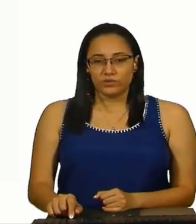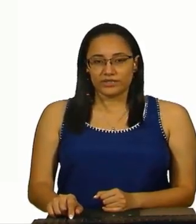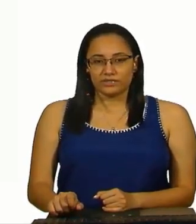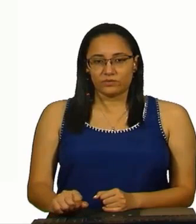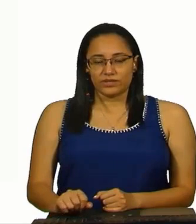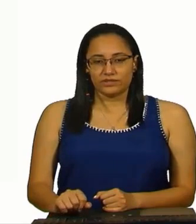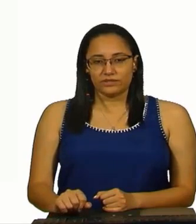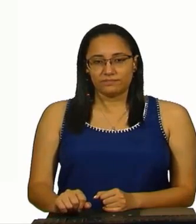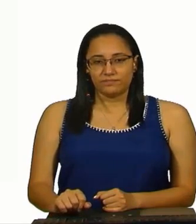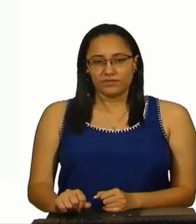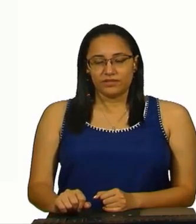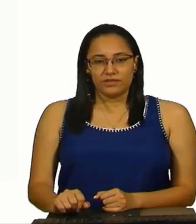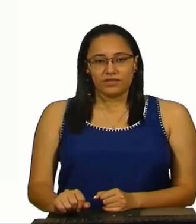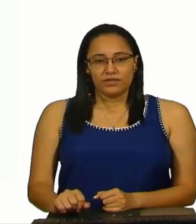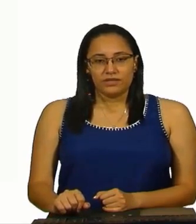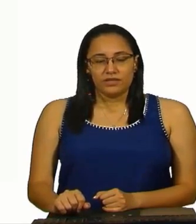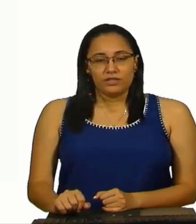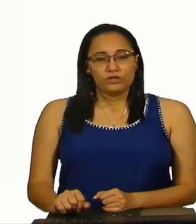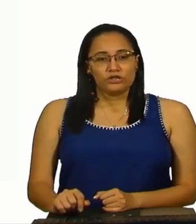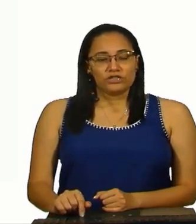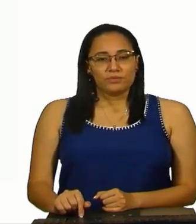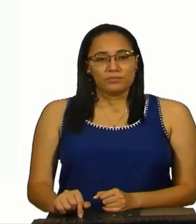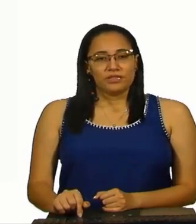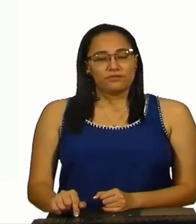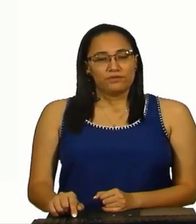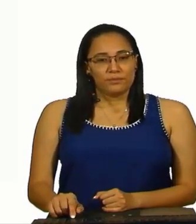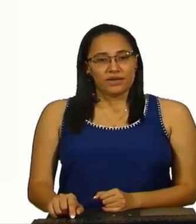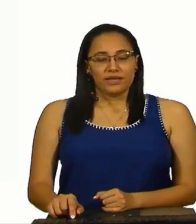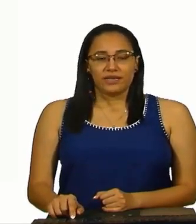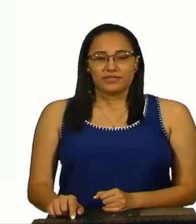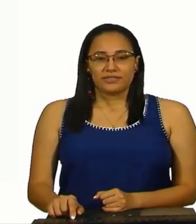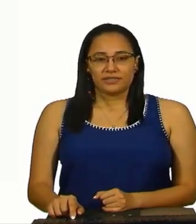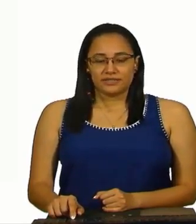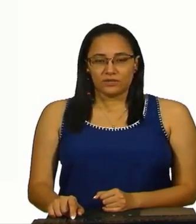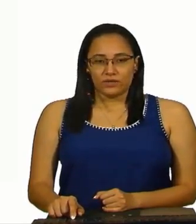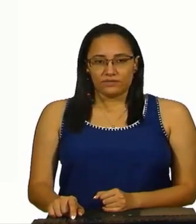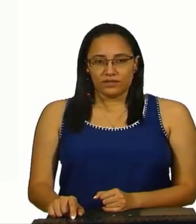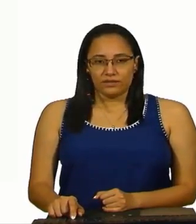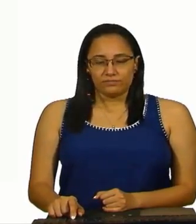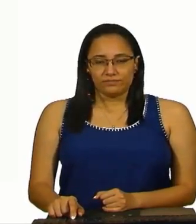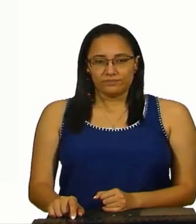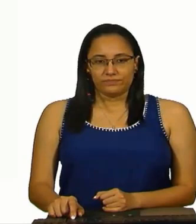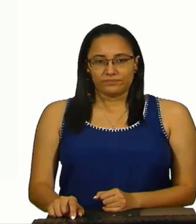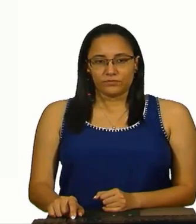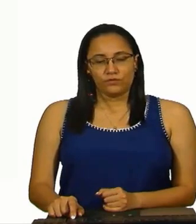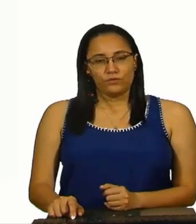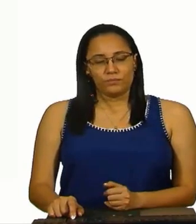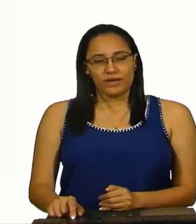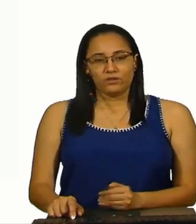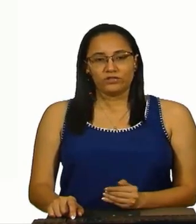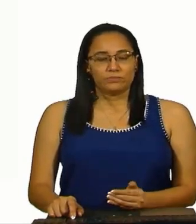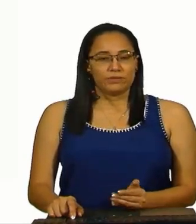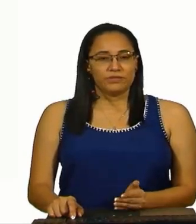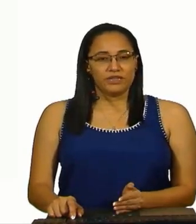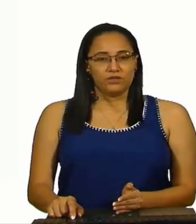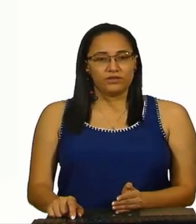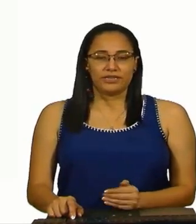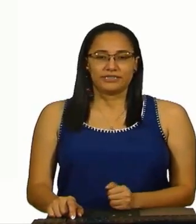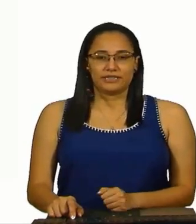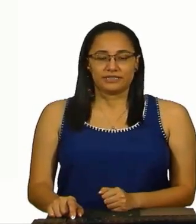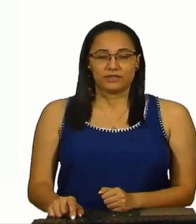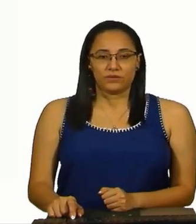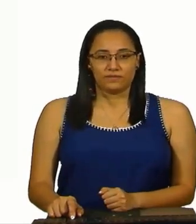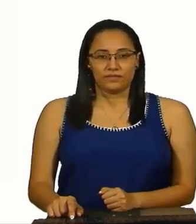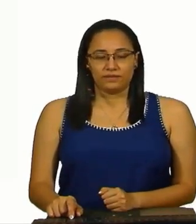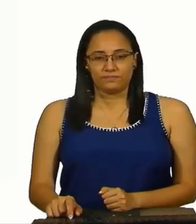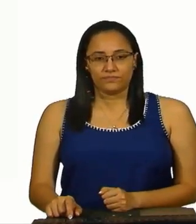this restaurant. No se permite fumar en este restaurante. O fumar no es permitido en